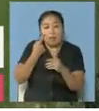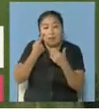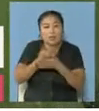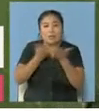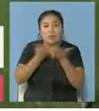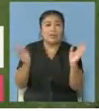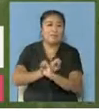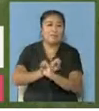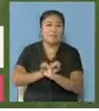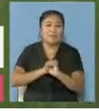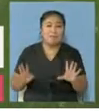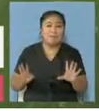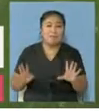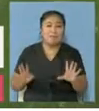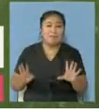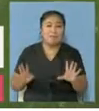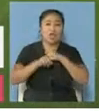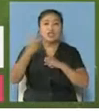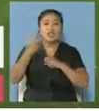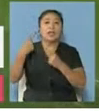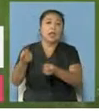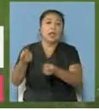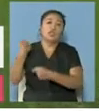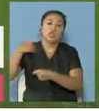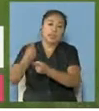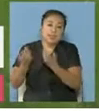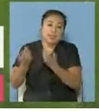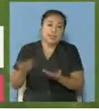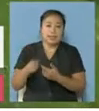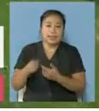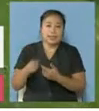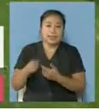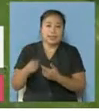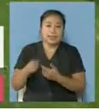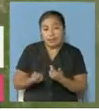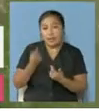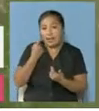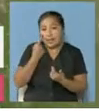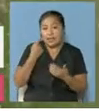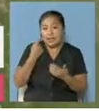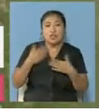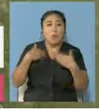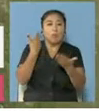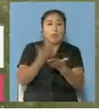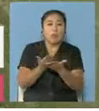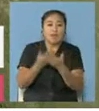escenario totalmente opuesto al que el país necesita y al que al que nos están